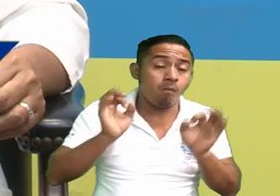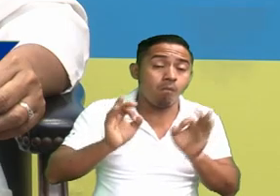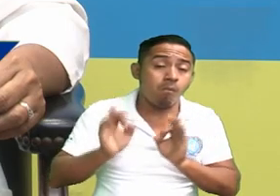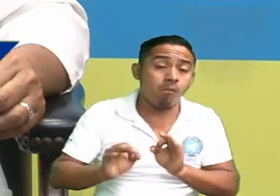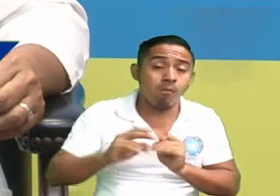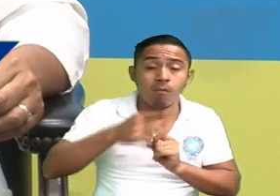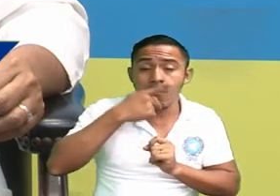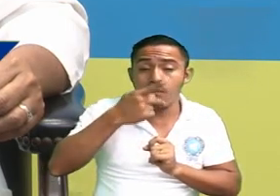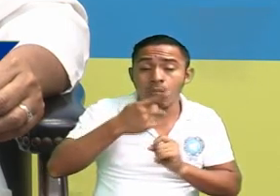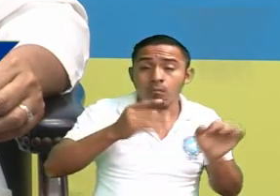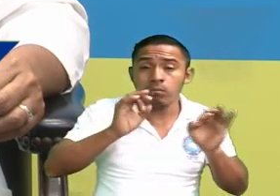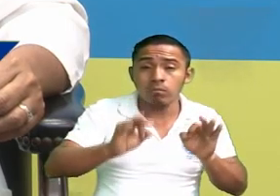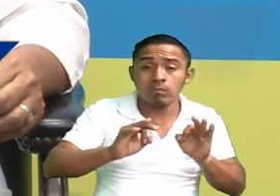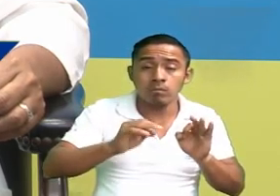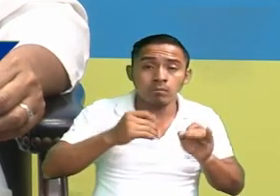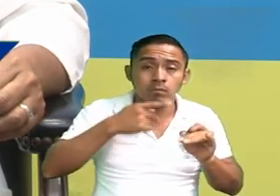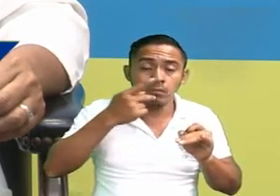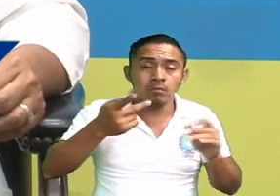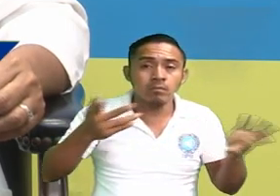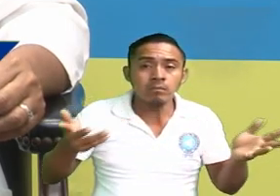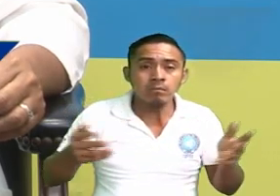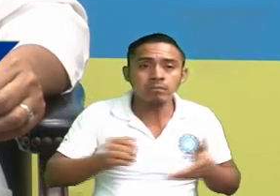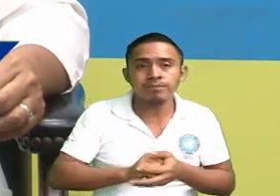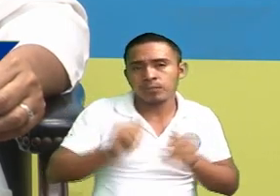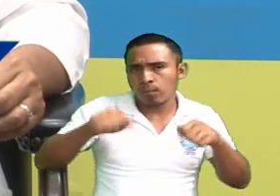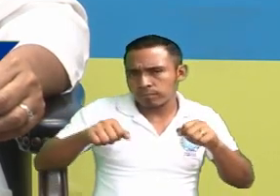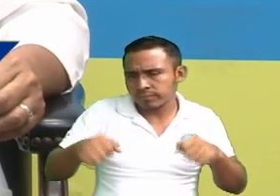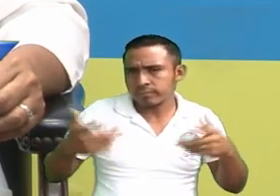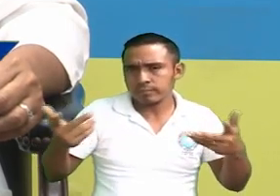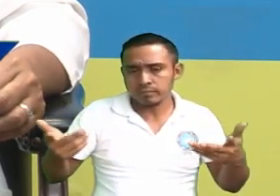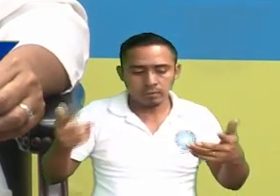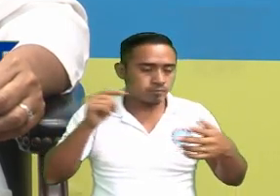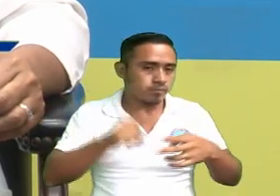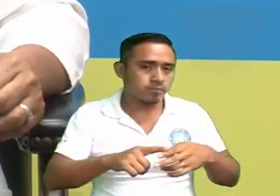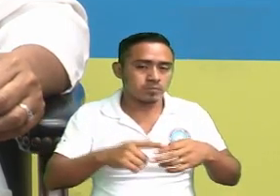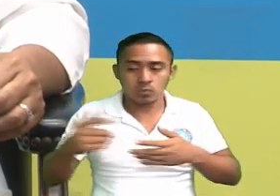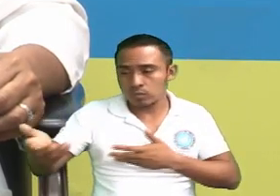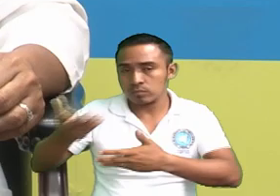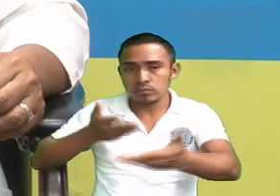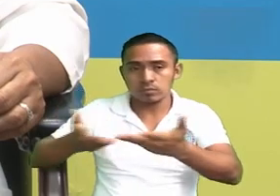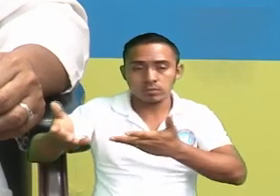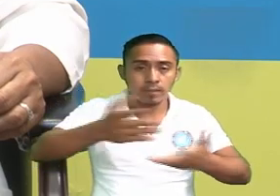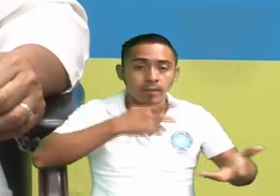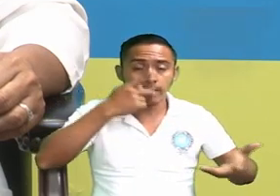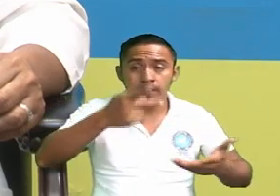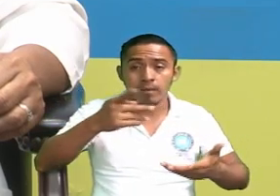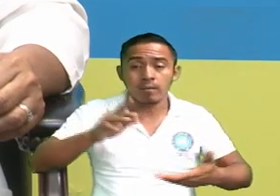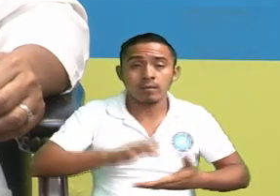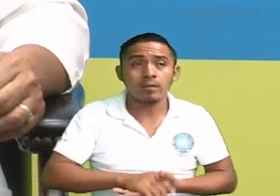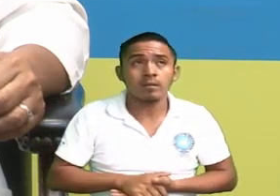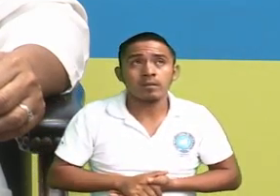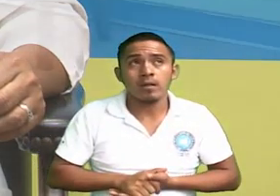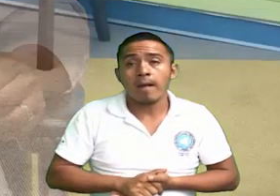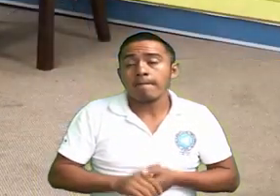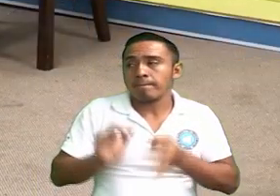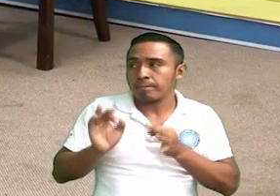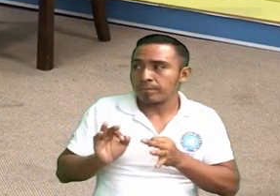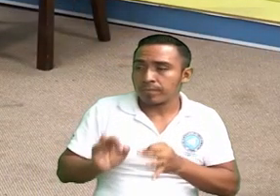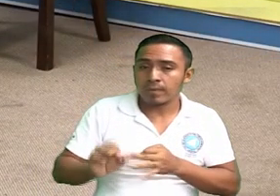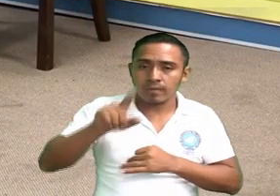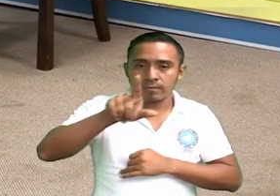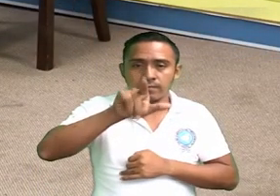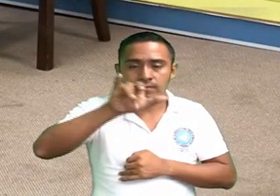conversar con los niños, llevarlos a recrearse en cualquiera de los lugares para que se relacionen con niños de su edad,